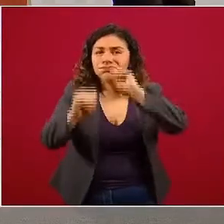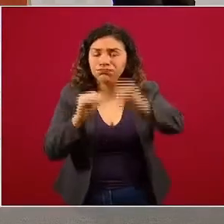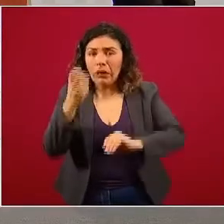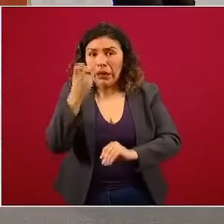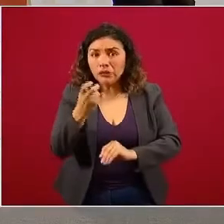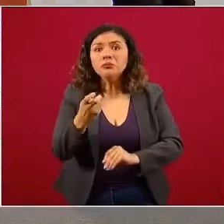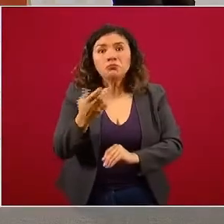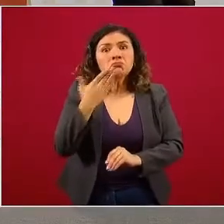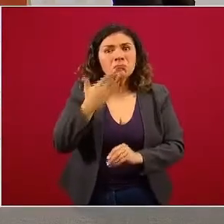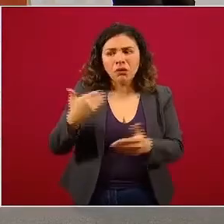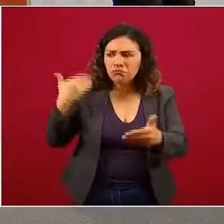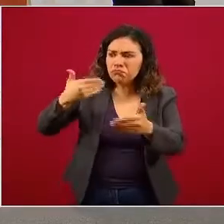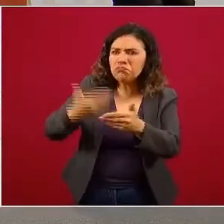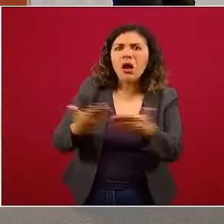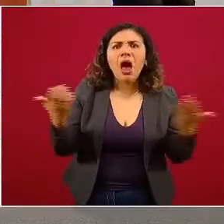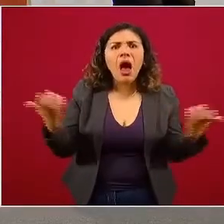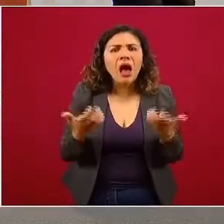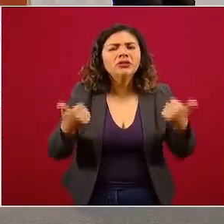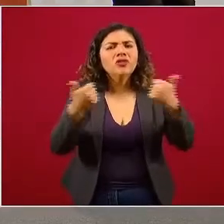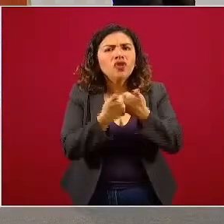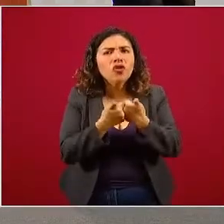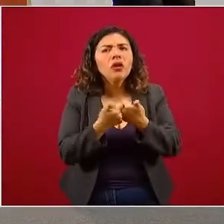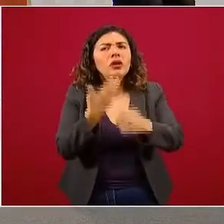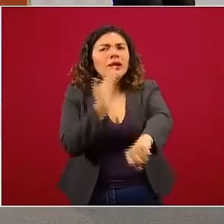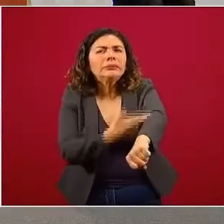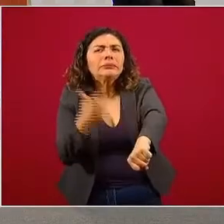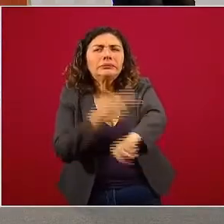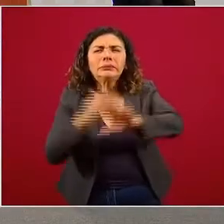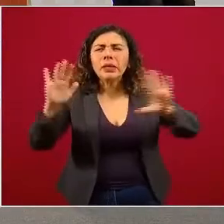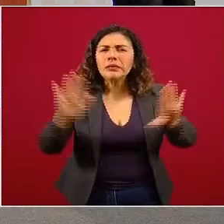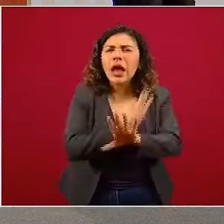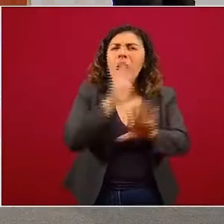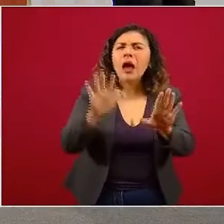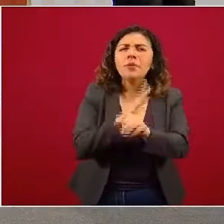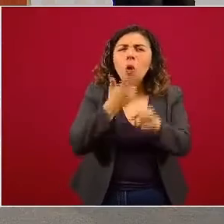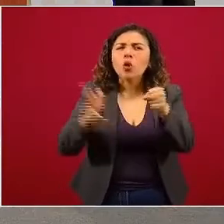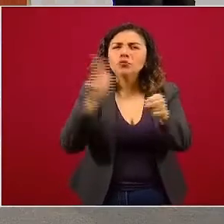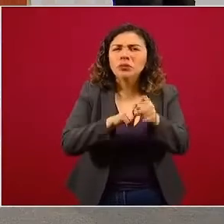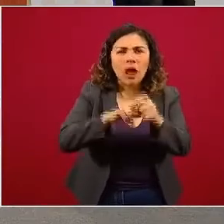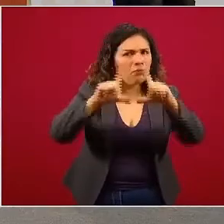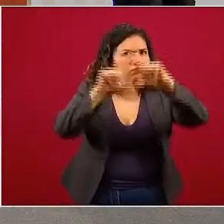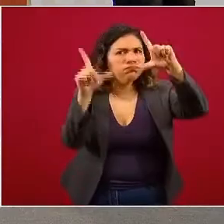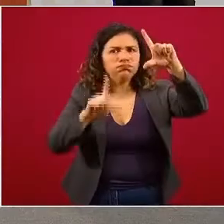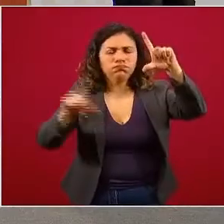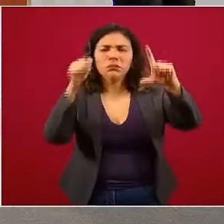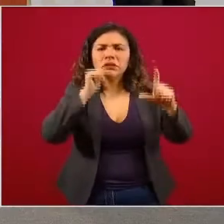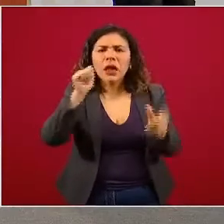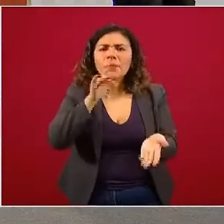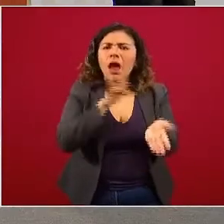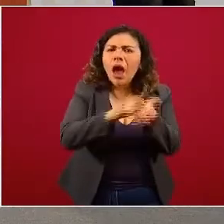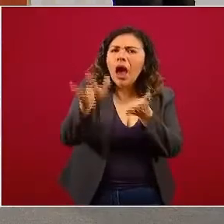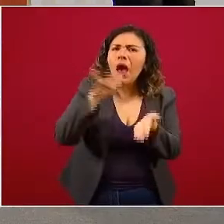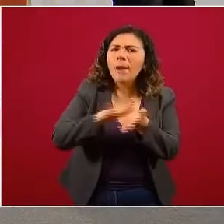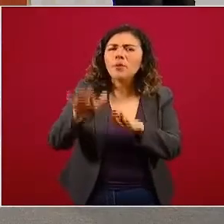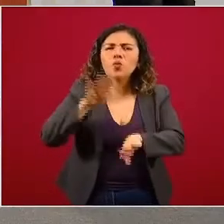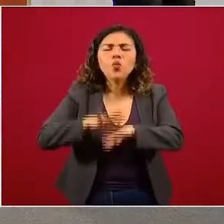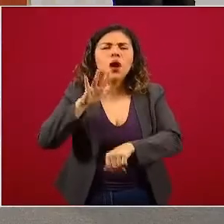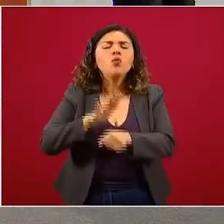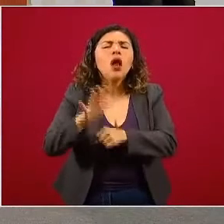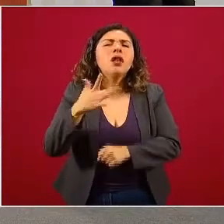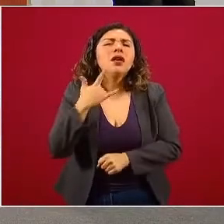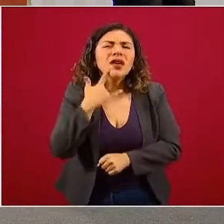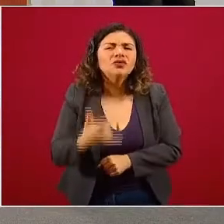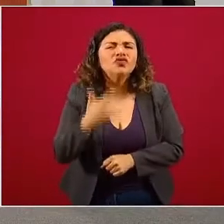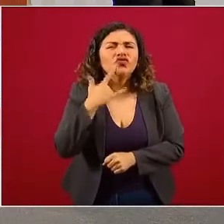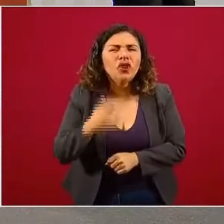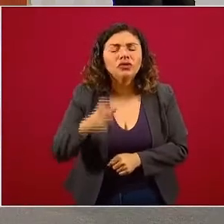lo hemos logrado mediante un proceso de reconversión hospitalaria en todo el país. Hemos apoyado los esfuerzos de las